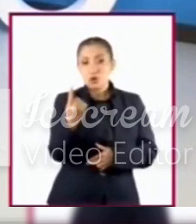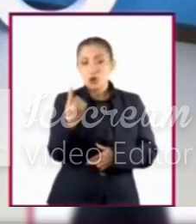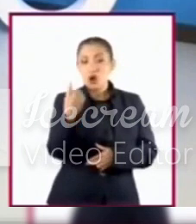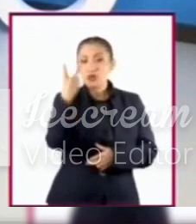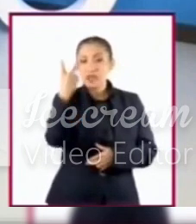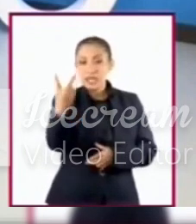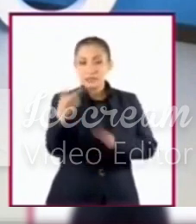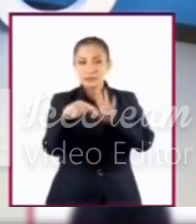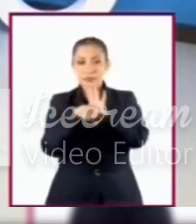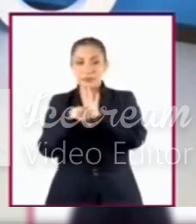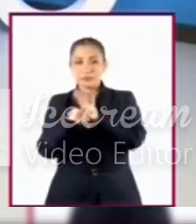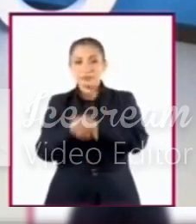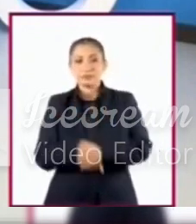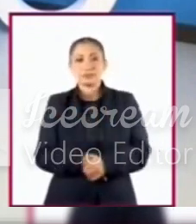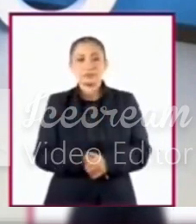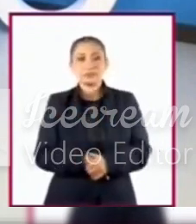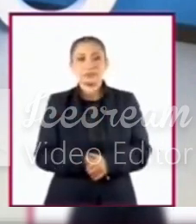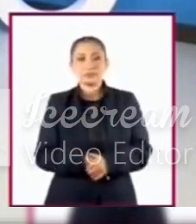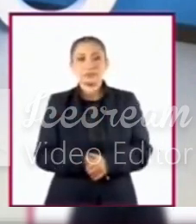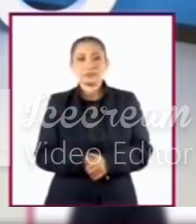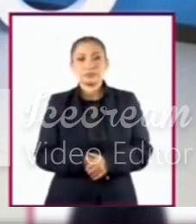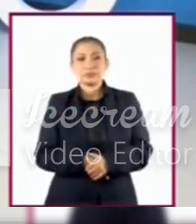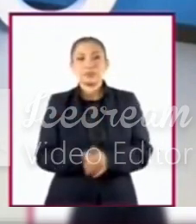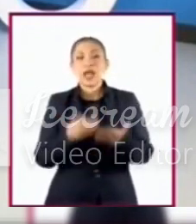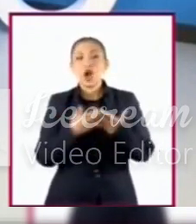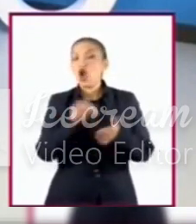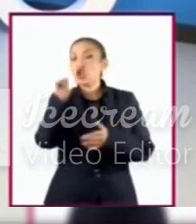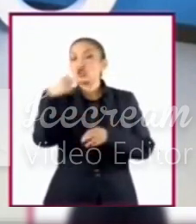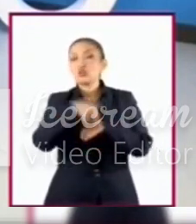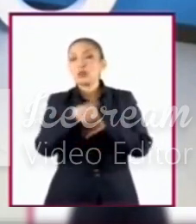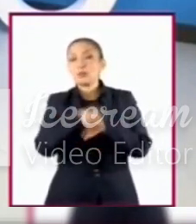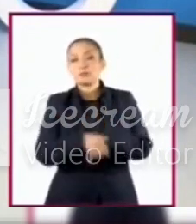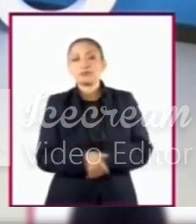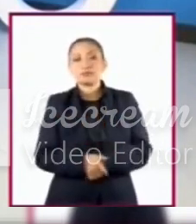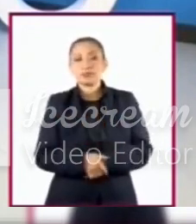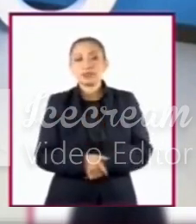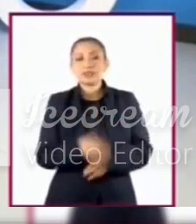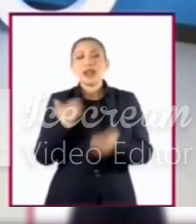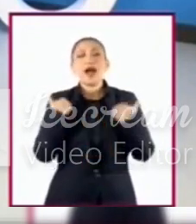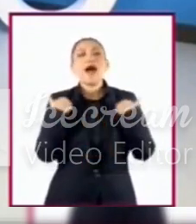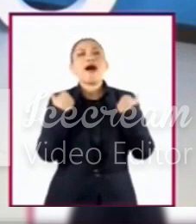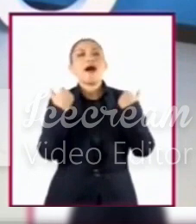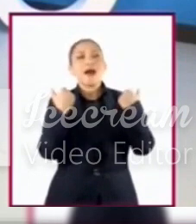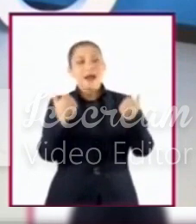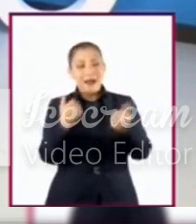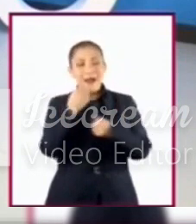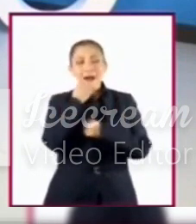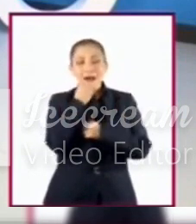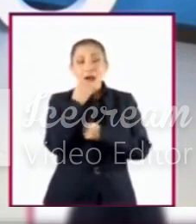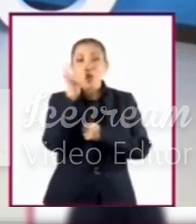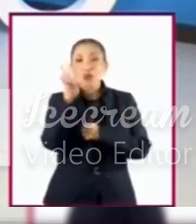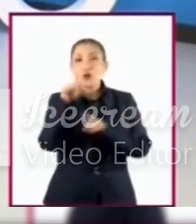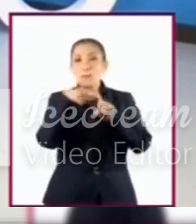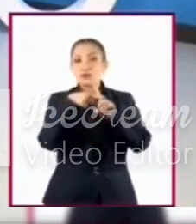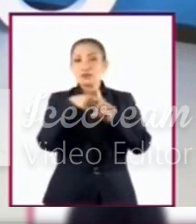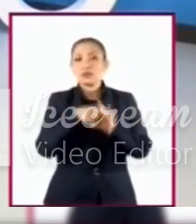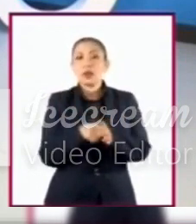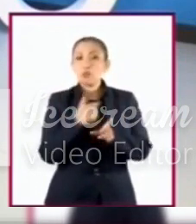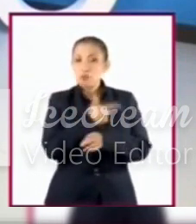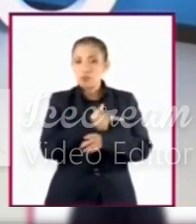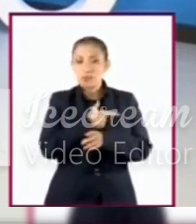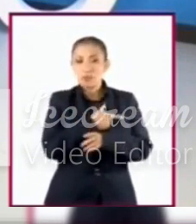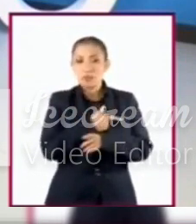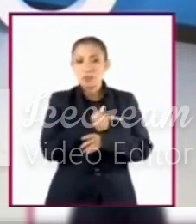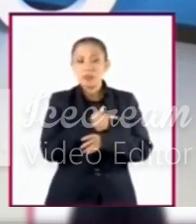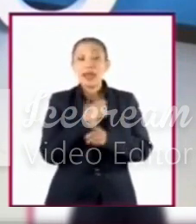negativo, 2 negativo. Bien, ahora dime otro número. Ya estoy entendiendo. 4 positivo. Me